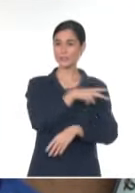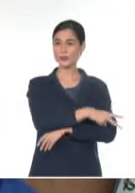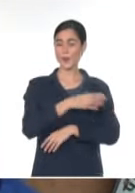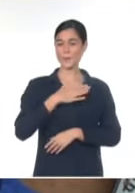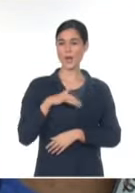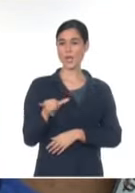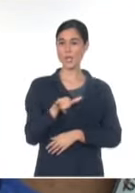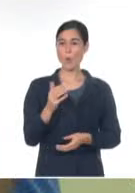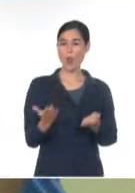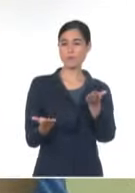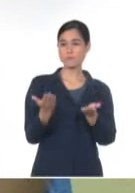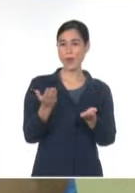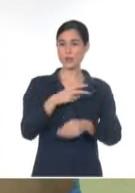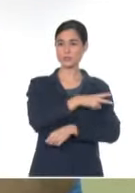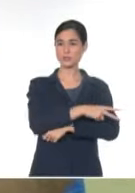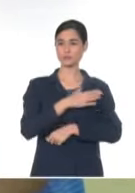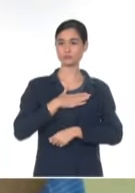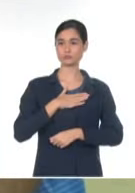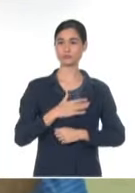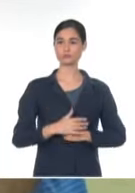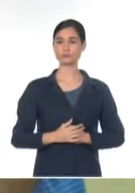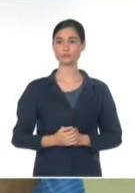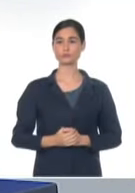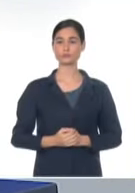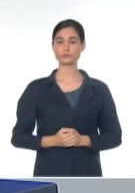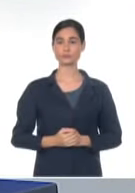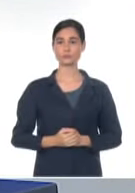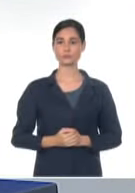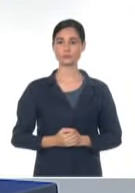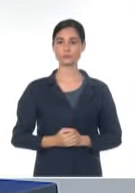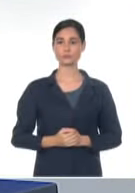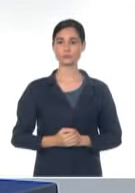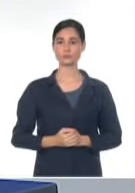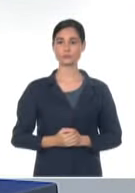Osvaldo Sánchez Naranjo, Canal Cubano de Noticias. La primera convención.